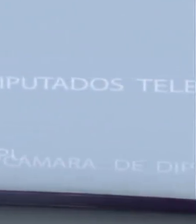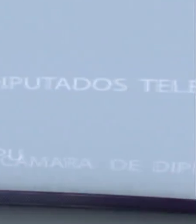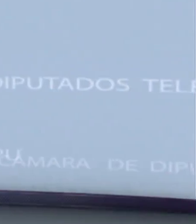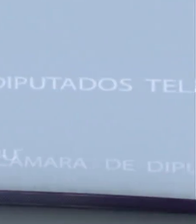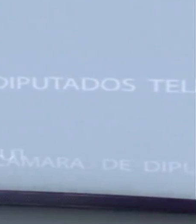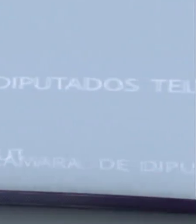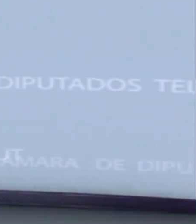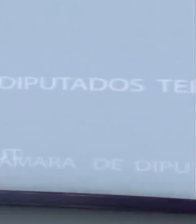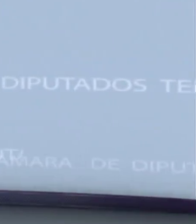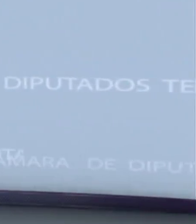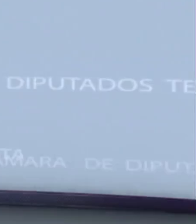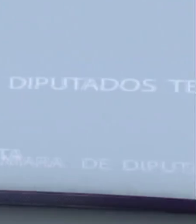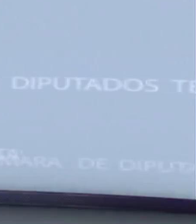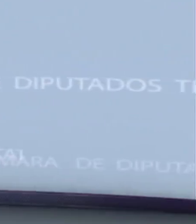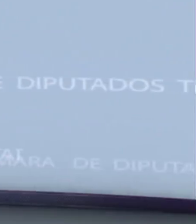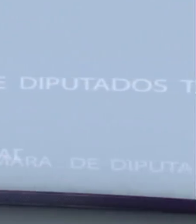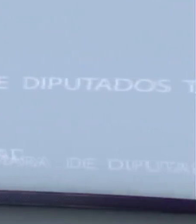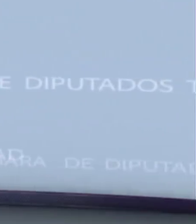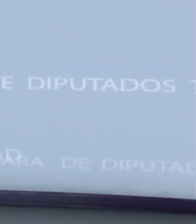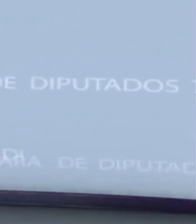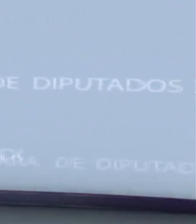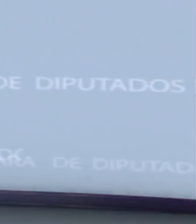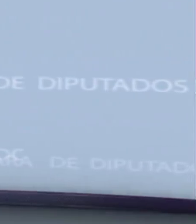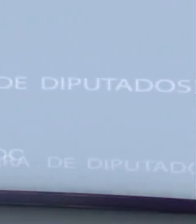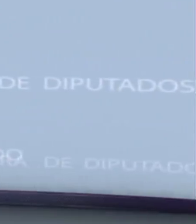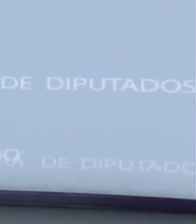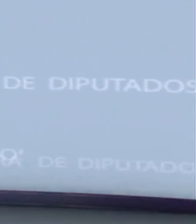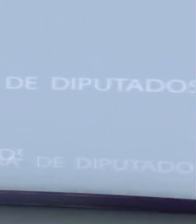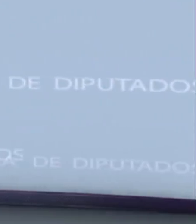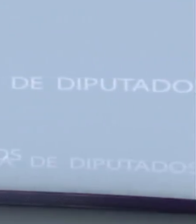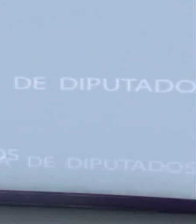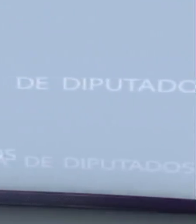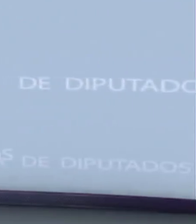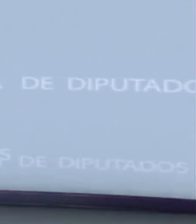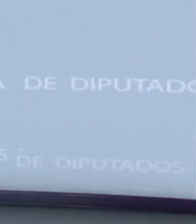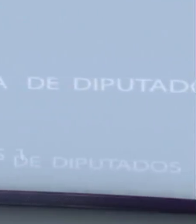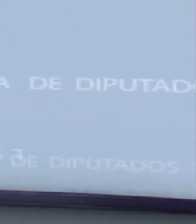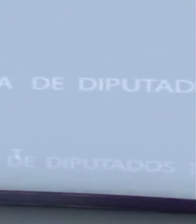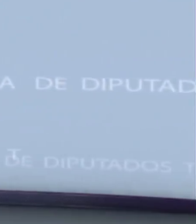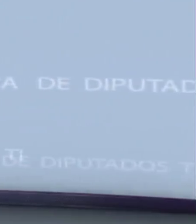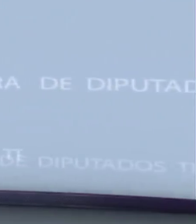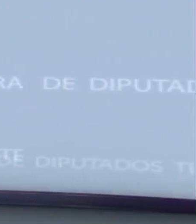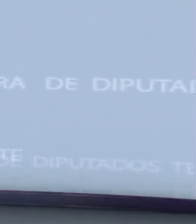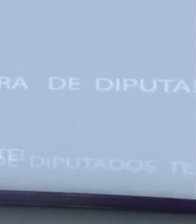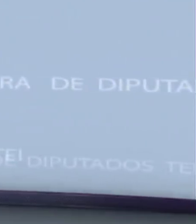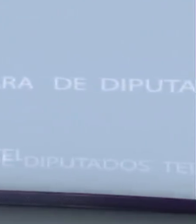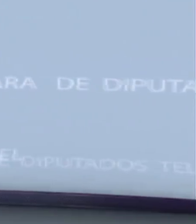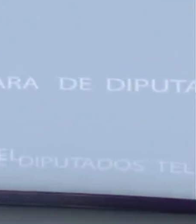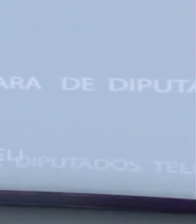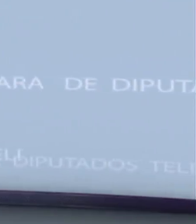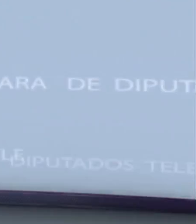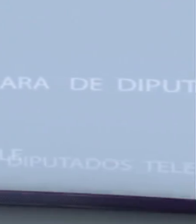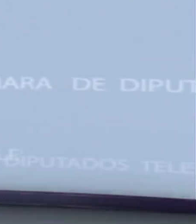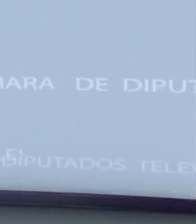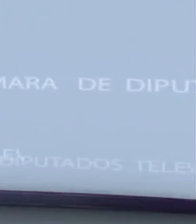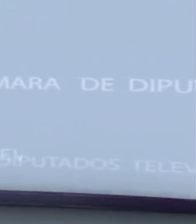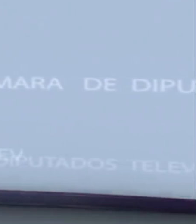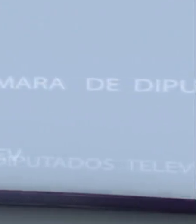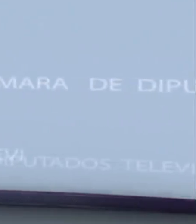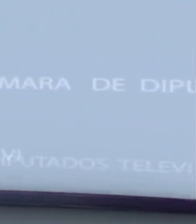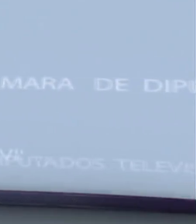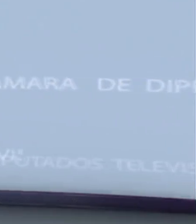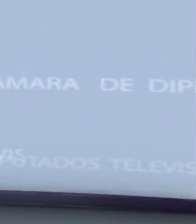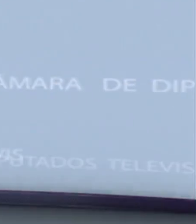interpelación que estuvo a cargo del diputado Juan Antonio coloma quien se encargó de formular preguntas al ministro del interior Mario Fernández